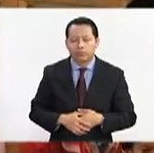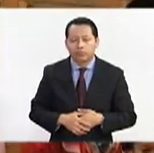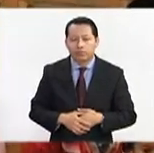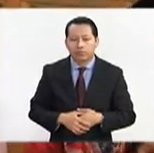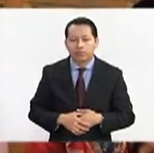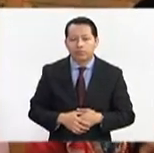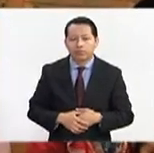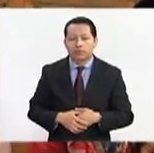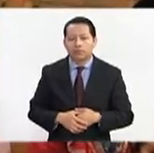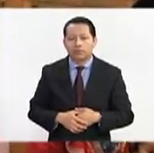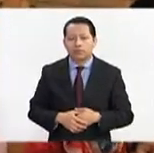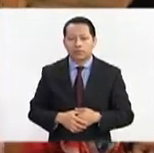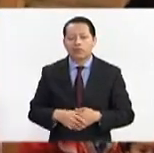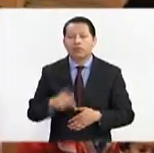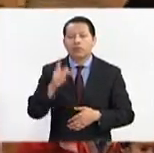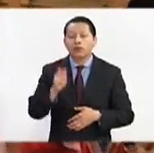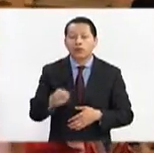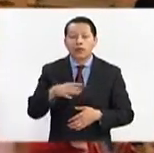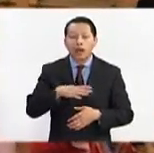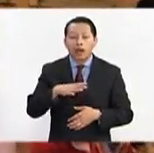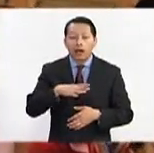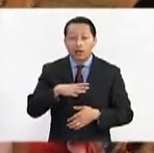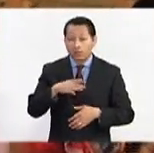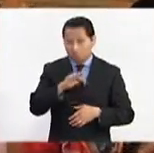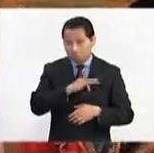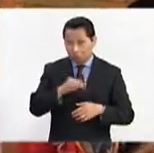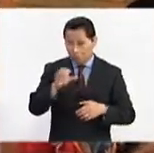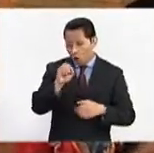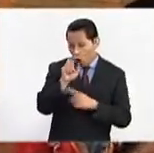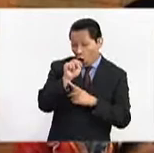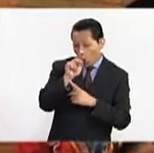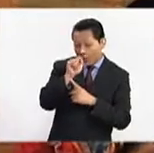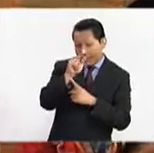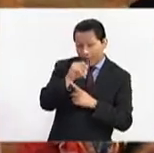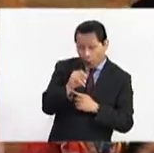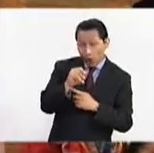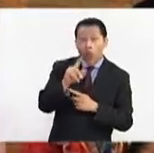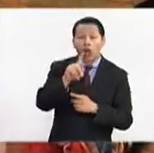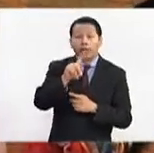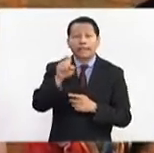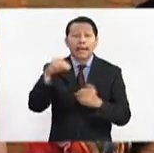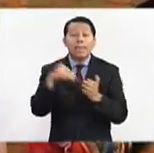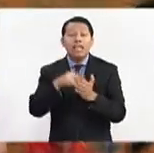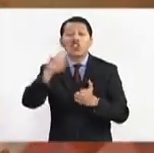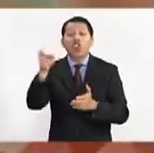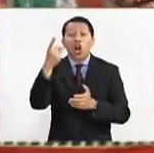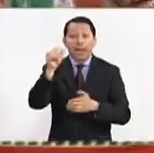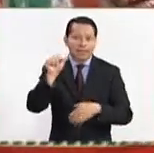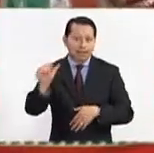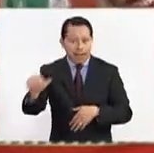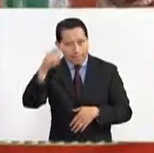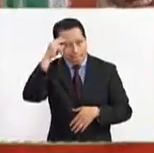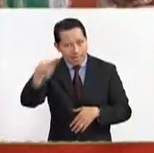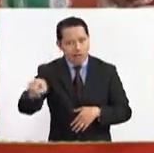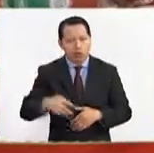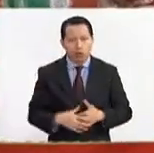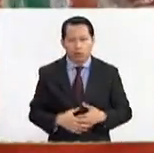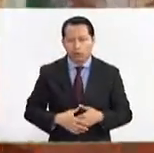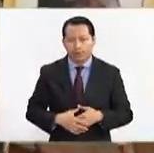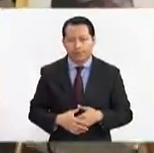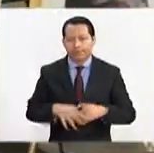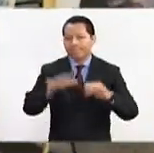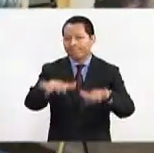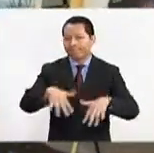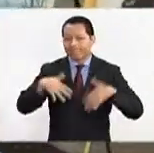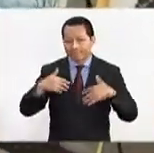Nuestra premier, Kathleen Wynne, anunció que la provincia de Ontario daría $100,000 a los mexicanos. Tan solo en el evento